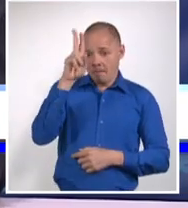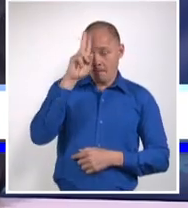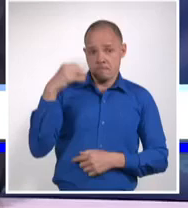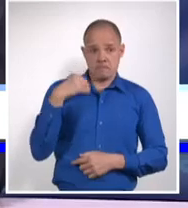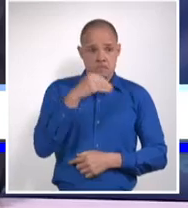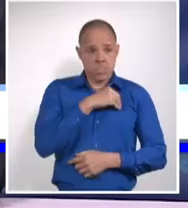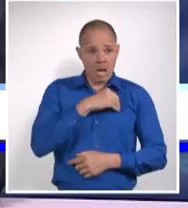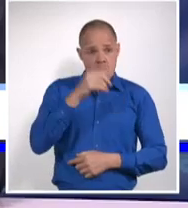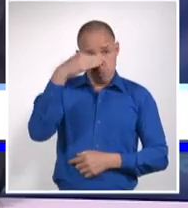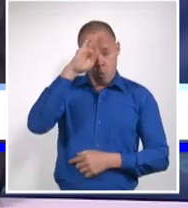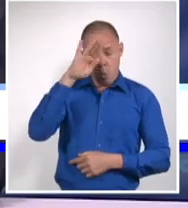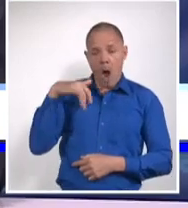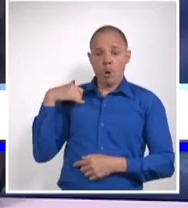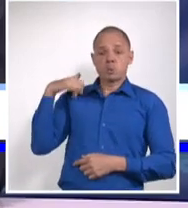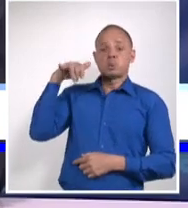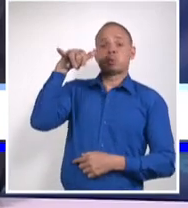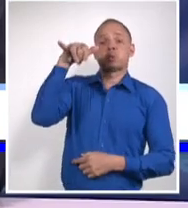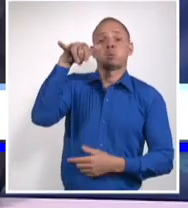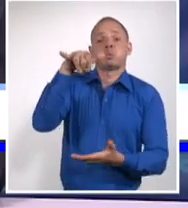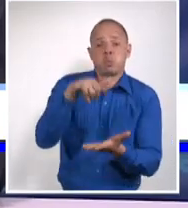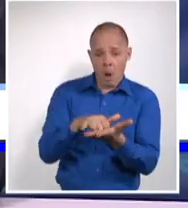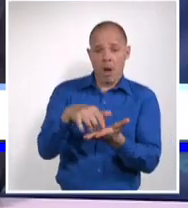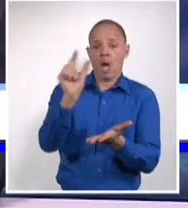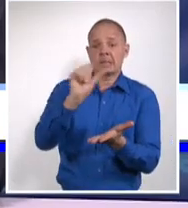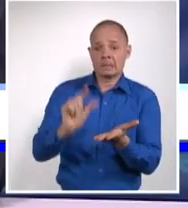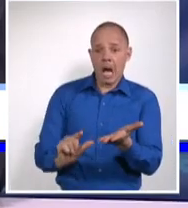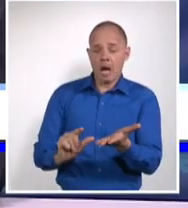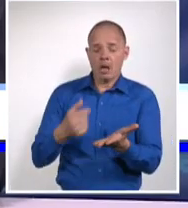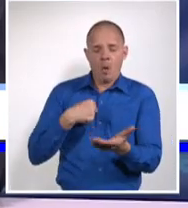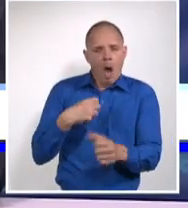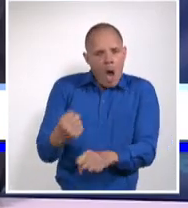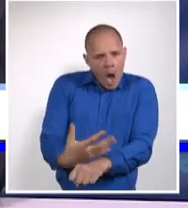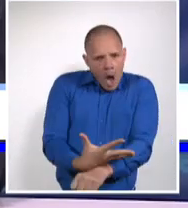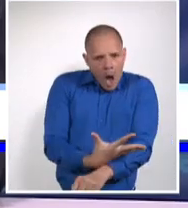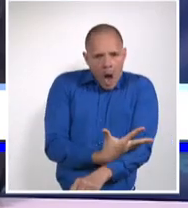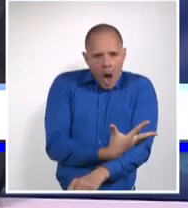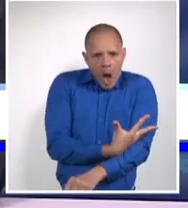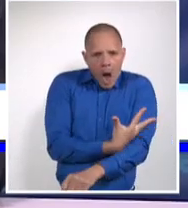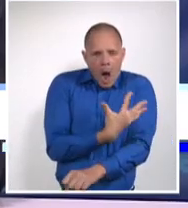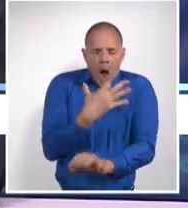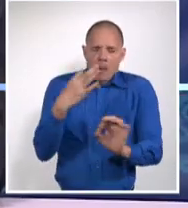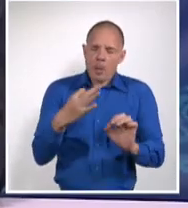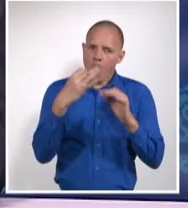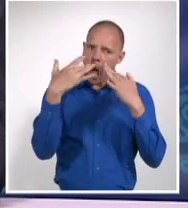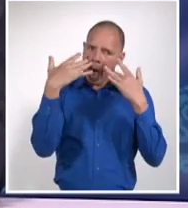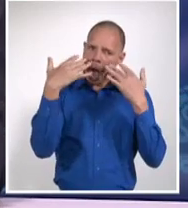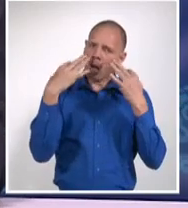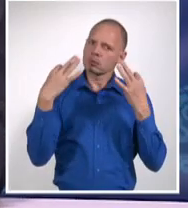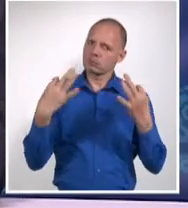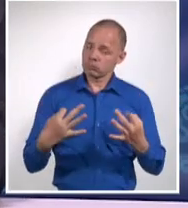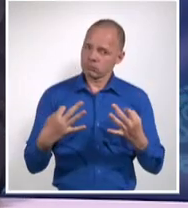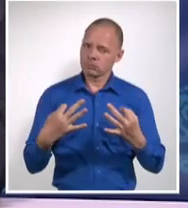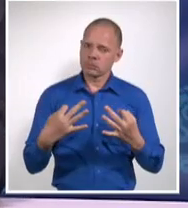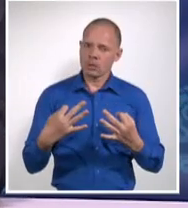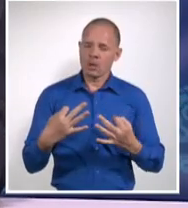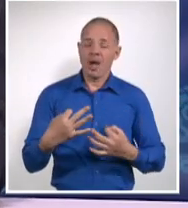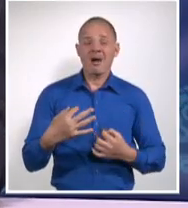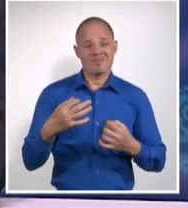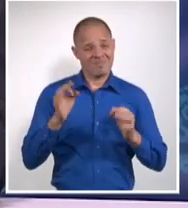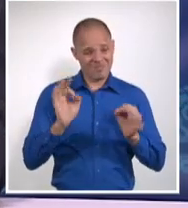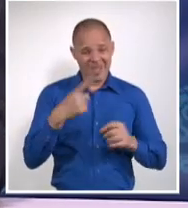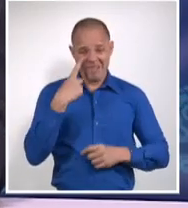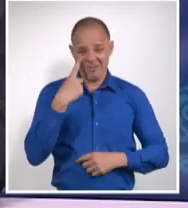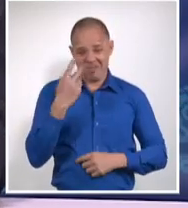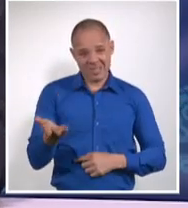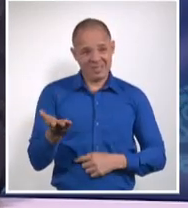llegando a italia para socorrer a las víctimas de la pandemia de coronavirus en ese país una vez más el gobierno